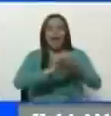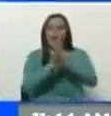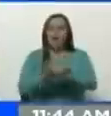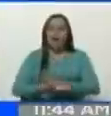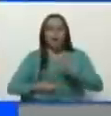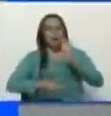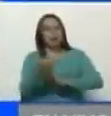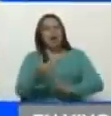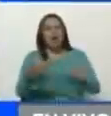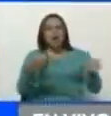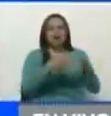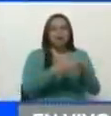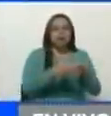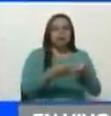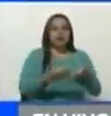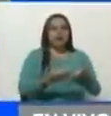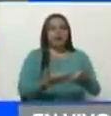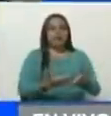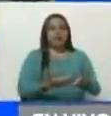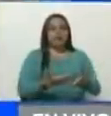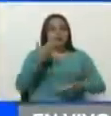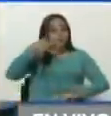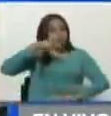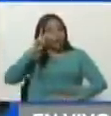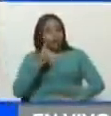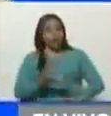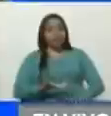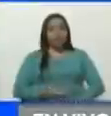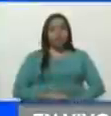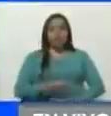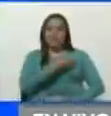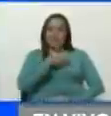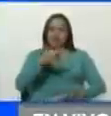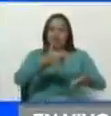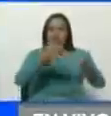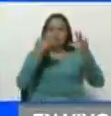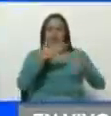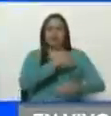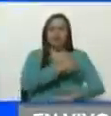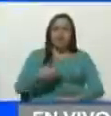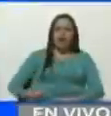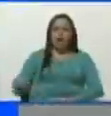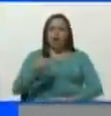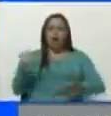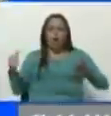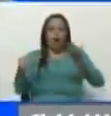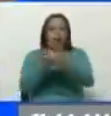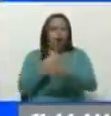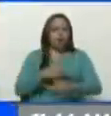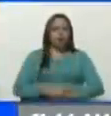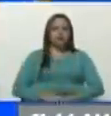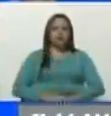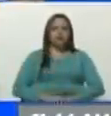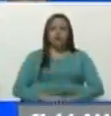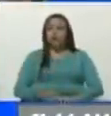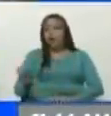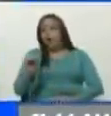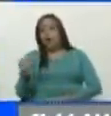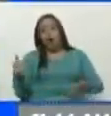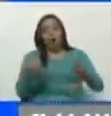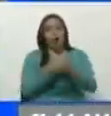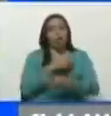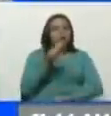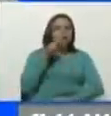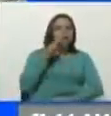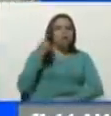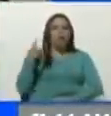tantas conjuras externas, cuando no es un intento de magnicidio, es un intento de sublevación, cuando no es un golpe ridículo, cuando no es una